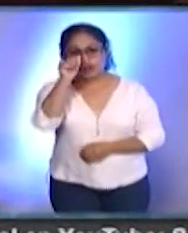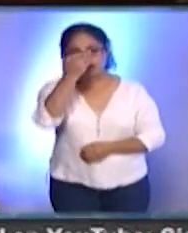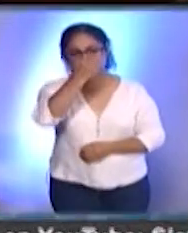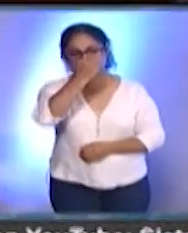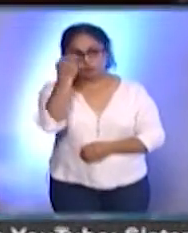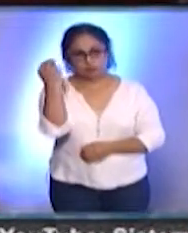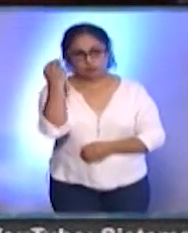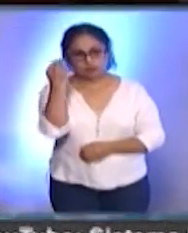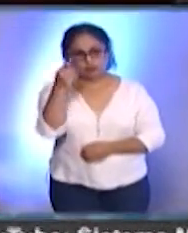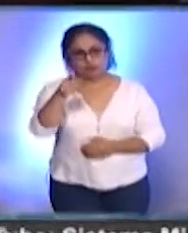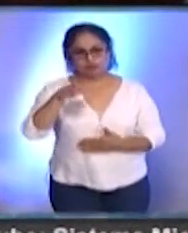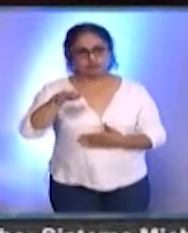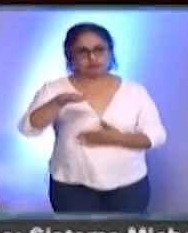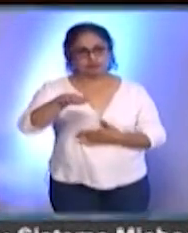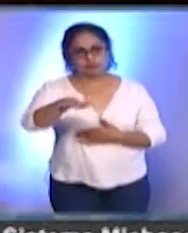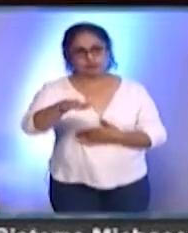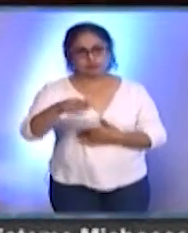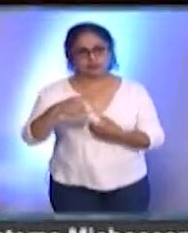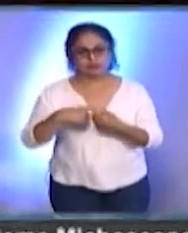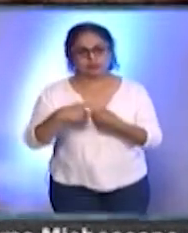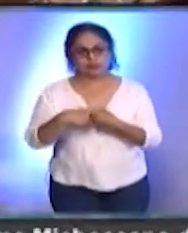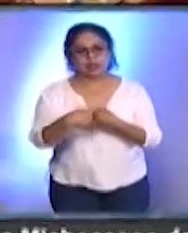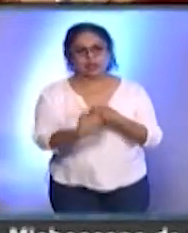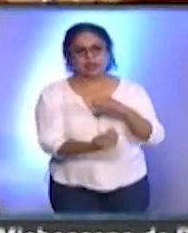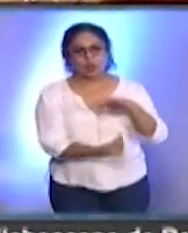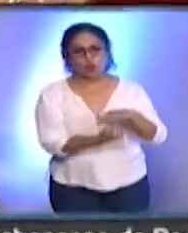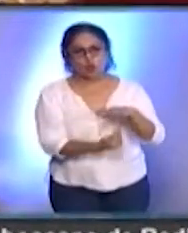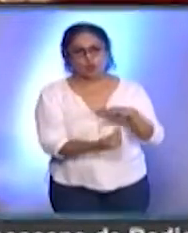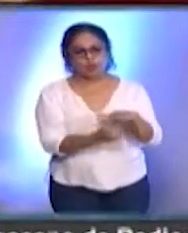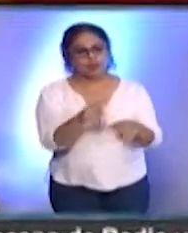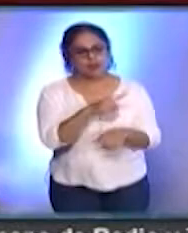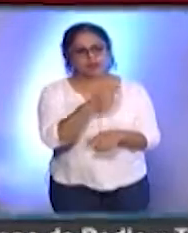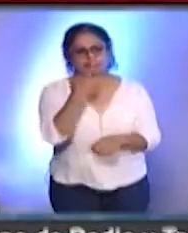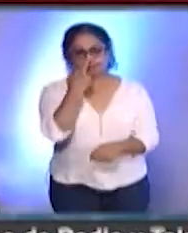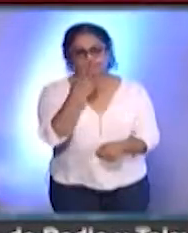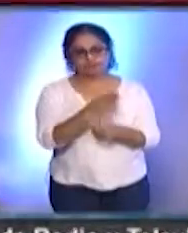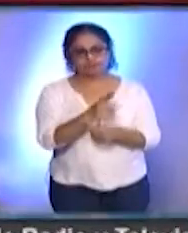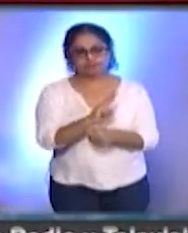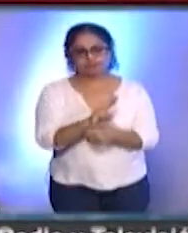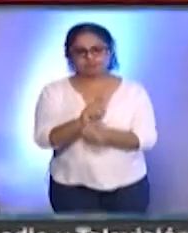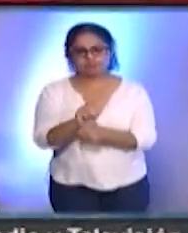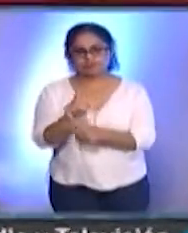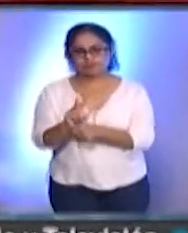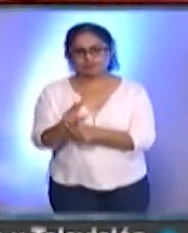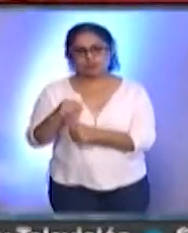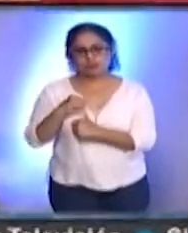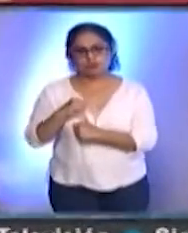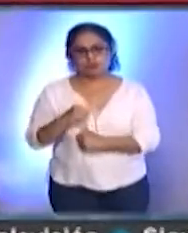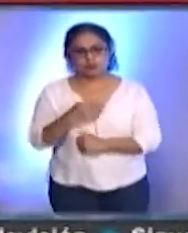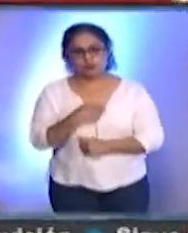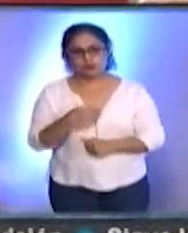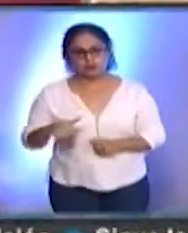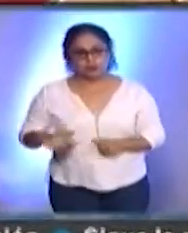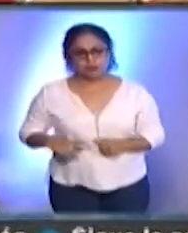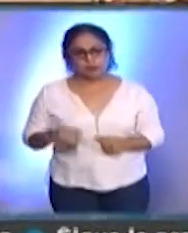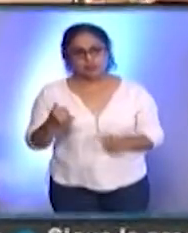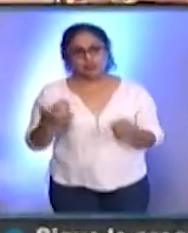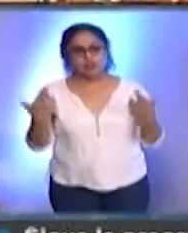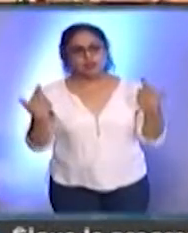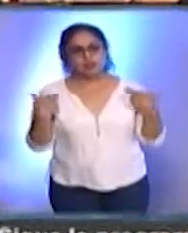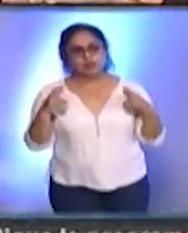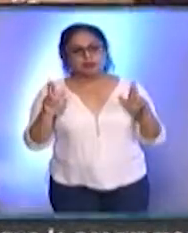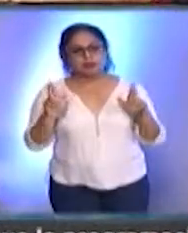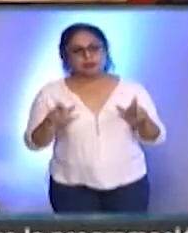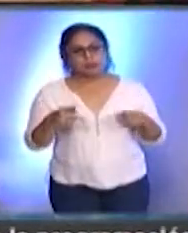Alcázar tomó protesta a los integrantes del Comité de Seguimiento y Vigilancia integrado por autoridades municipales y representantes